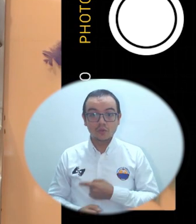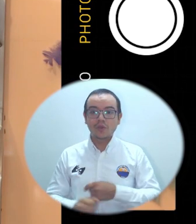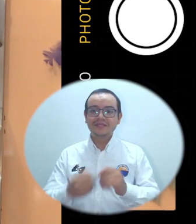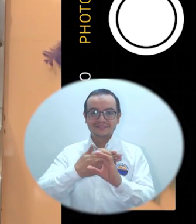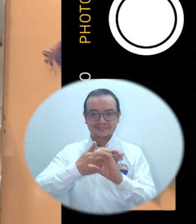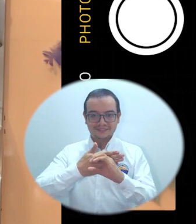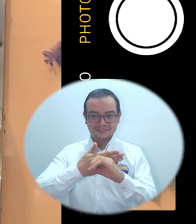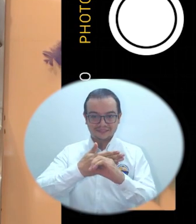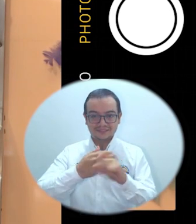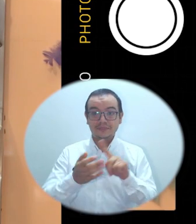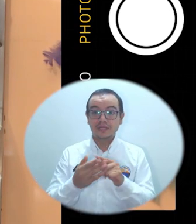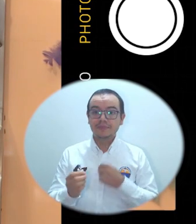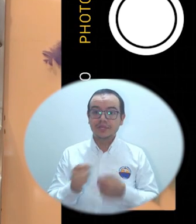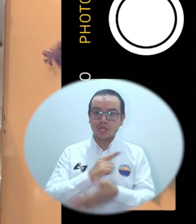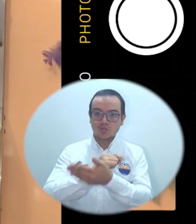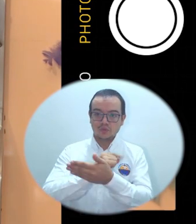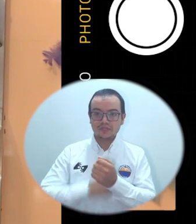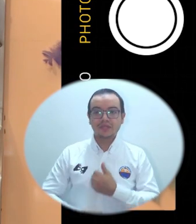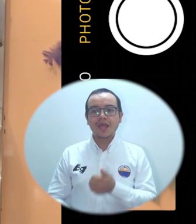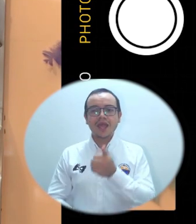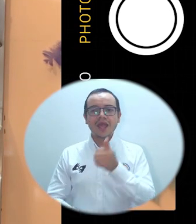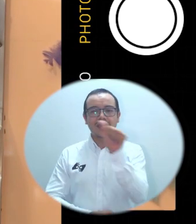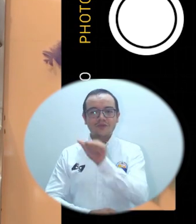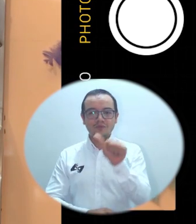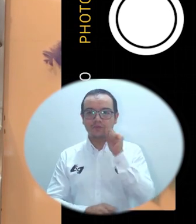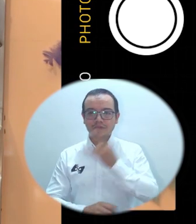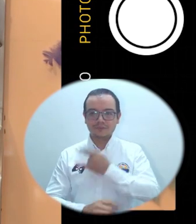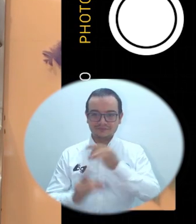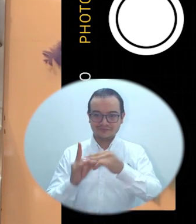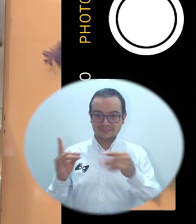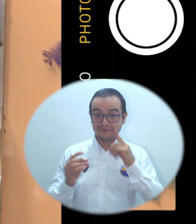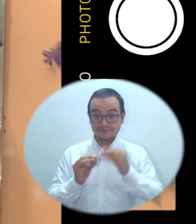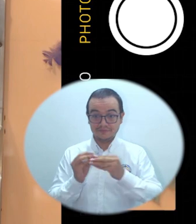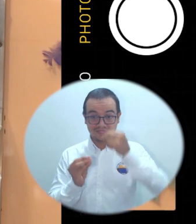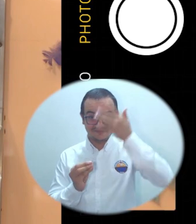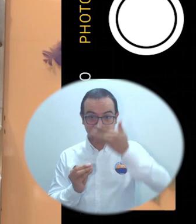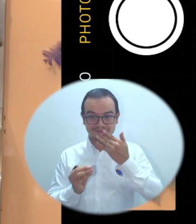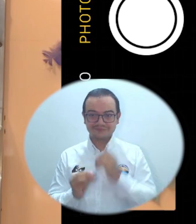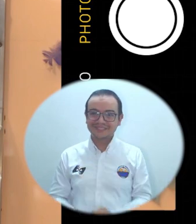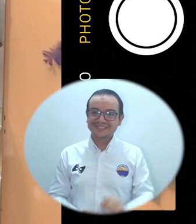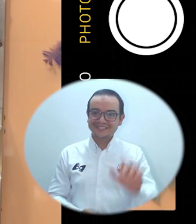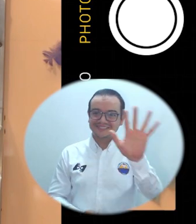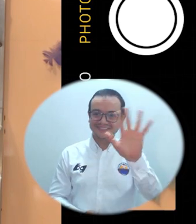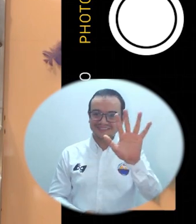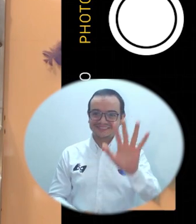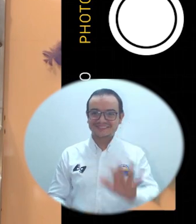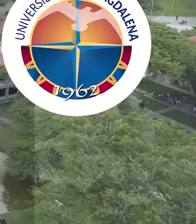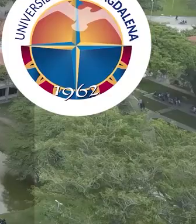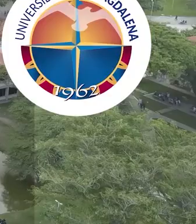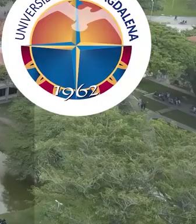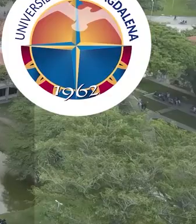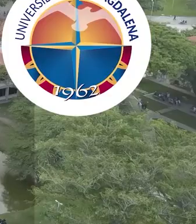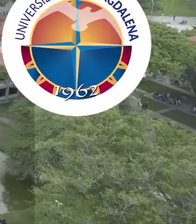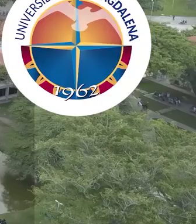institucionales, @unimagdalena para Instagram y Twitter, y Universidad del Magdalena en Facebook. Hasta pronto.